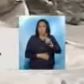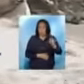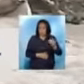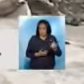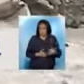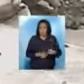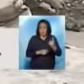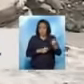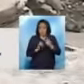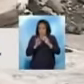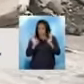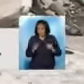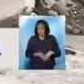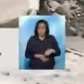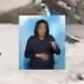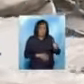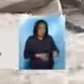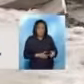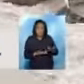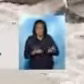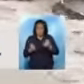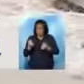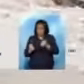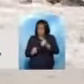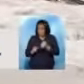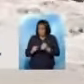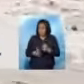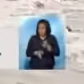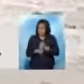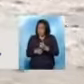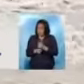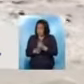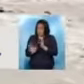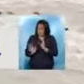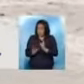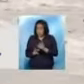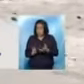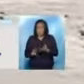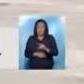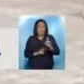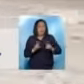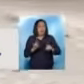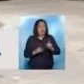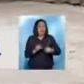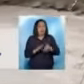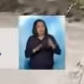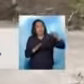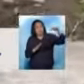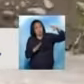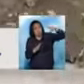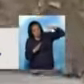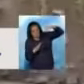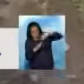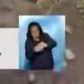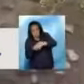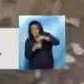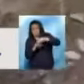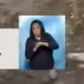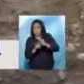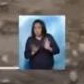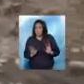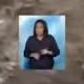vehículos al día. Garzón instó a los conductores a manejar con mucha precaución, pues hay algunos deslizamientos de piedras